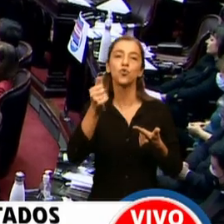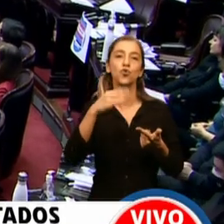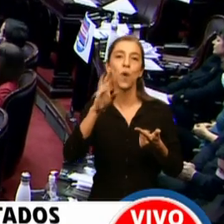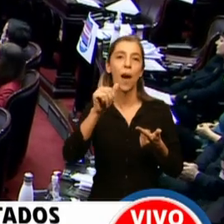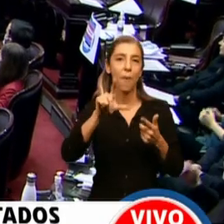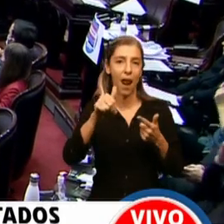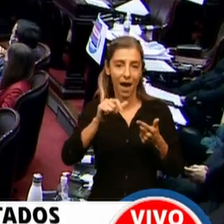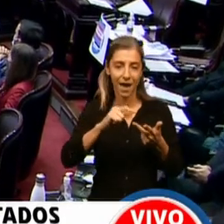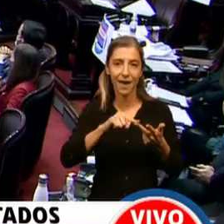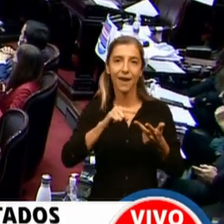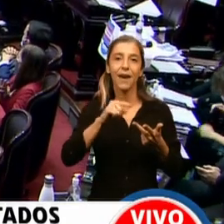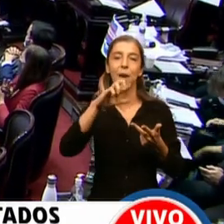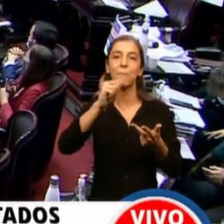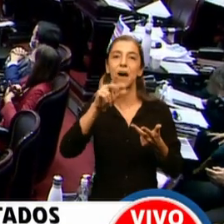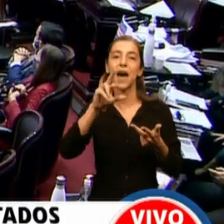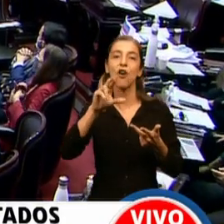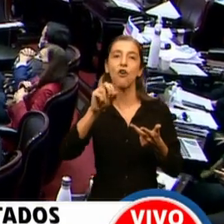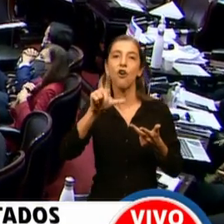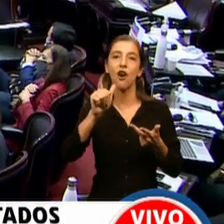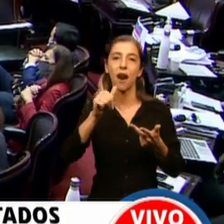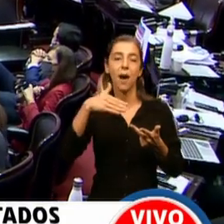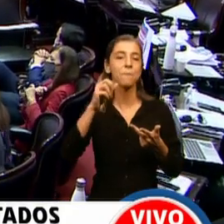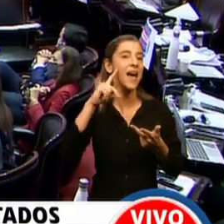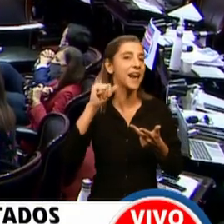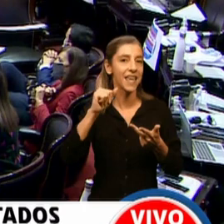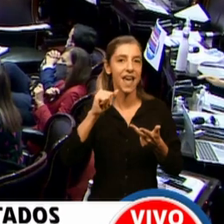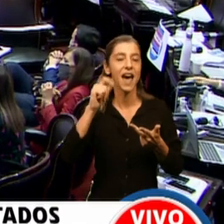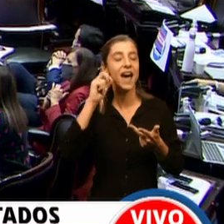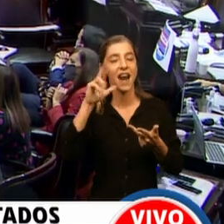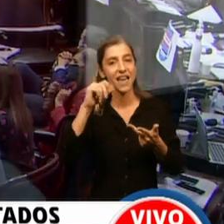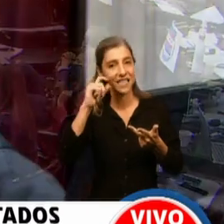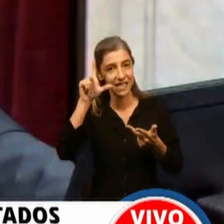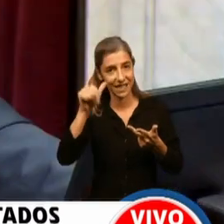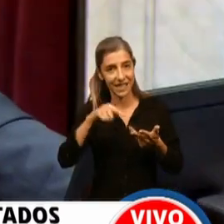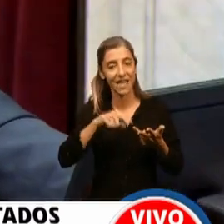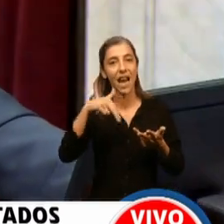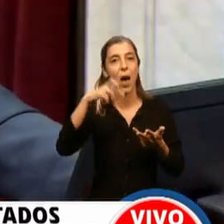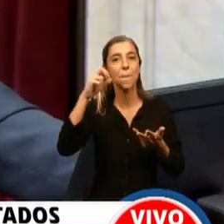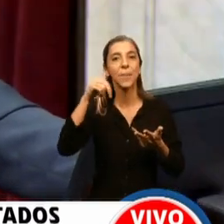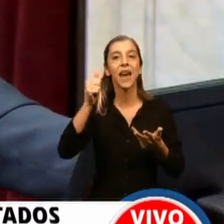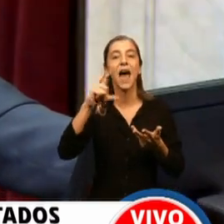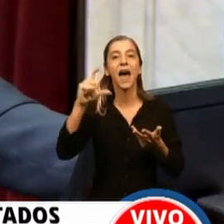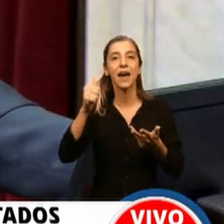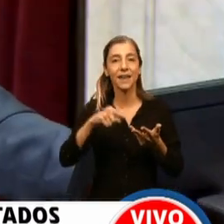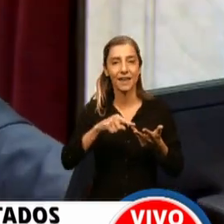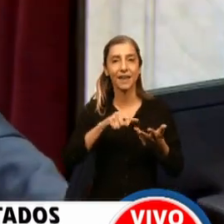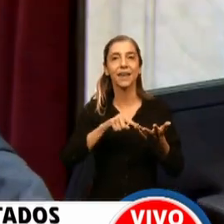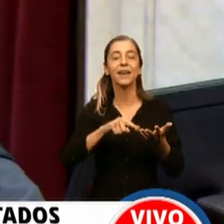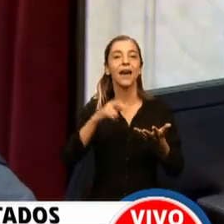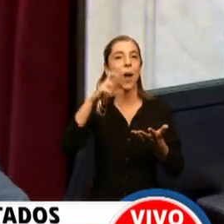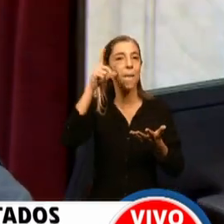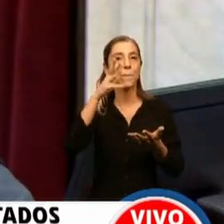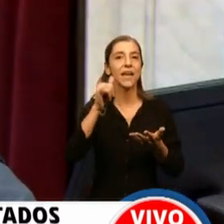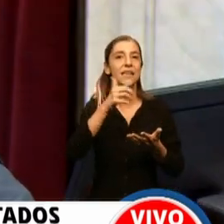diputada paro la maría gabriela graciela diputada pena cap aula diputado pérez